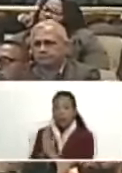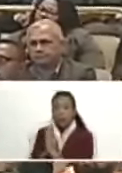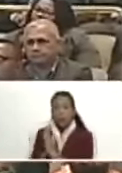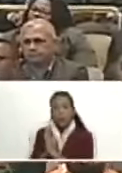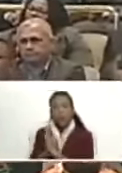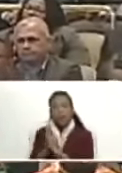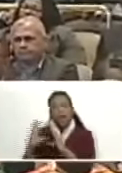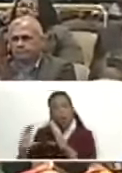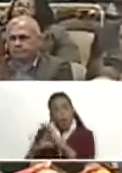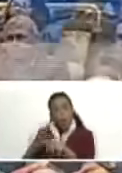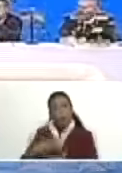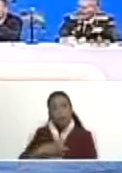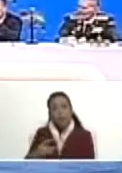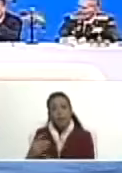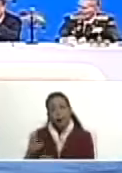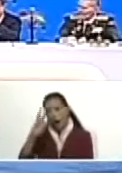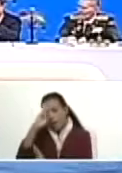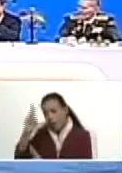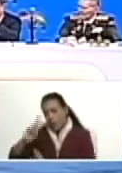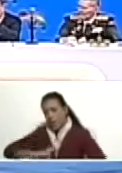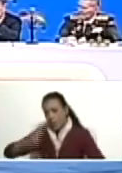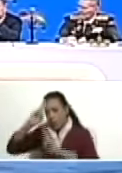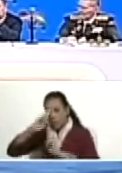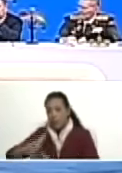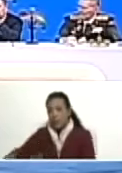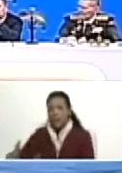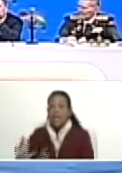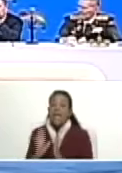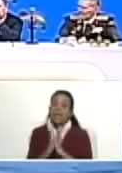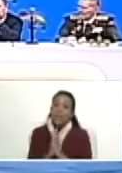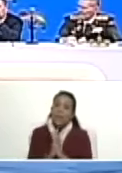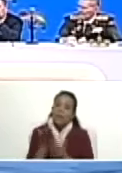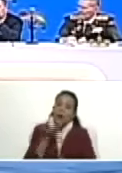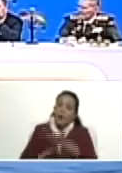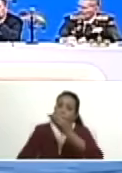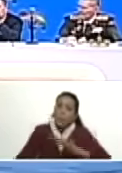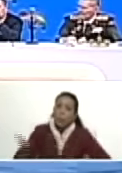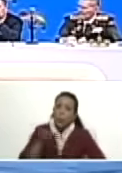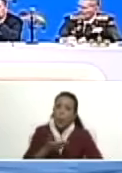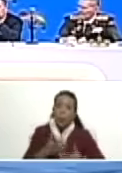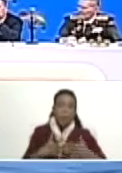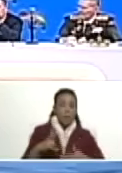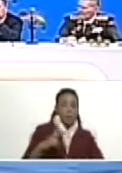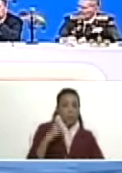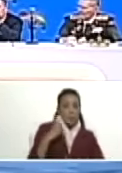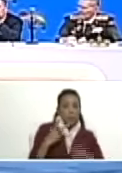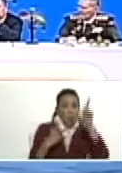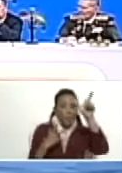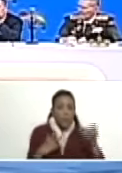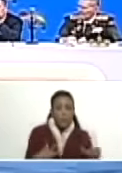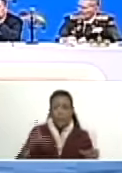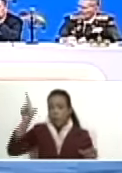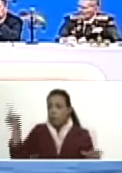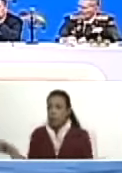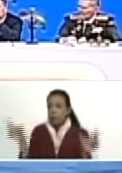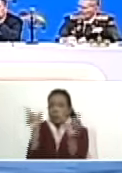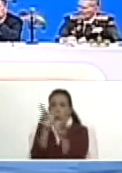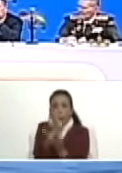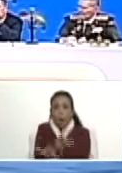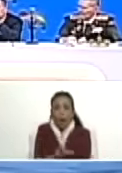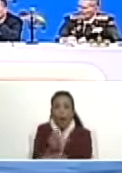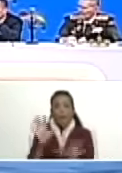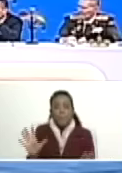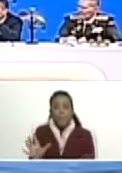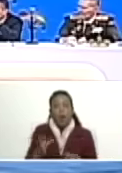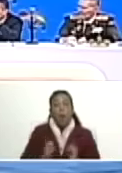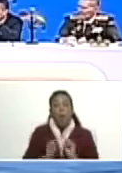base de común interés y respeto mutuo, y está dispuesto a intercambiar representantes diplomáticos con el gobierno de vuestra excelencia en